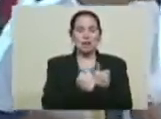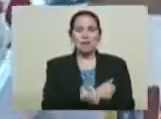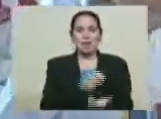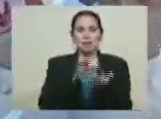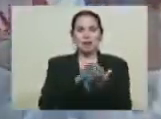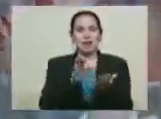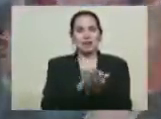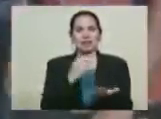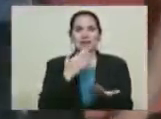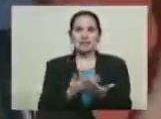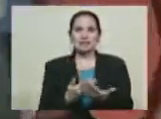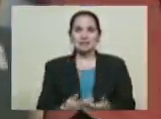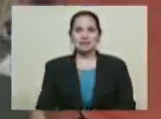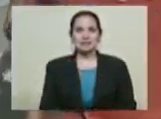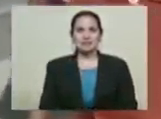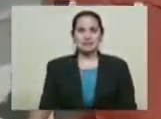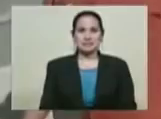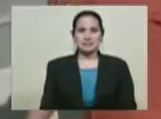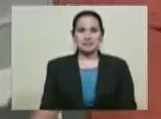Gracias.